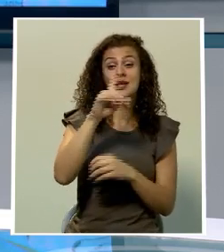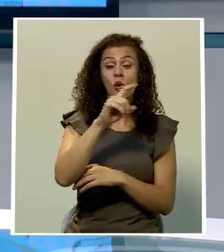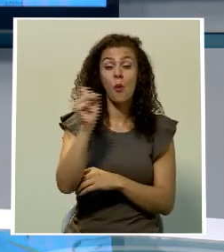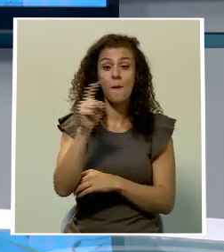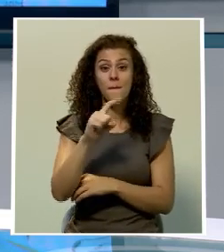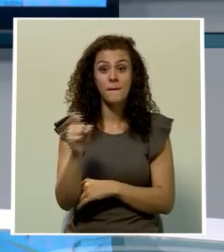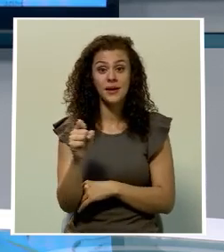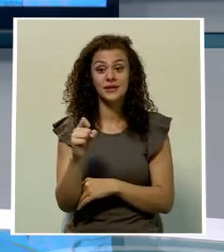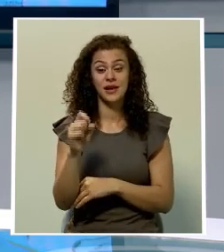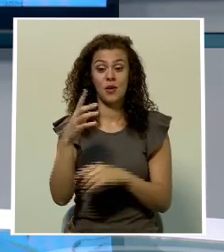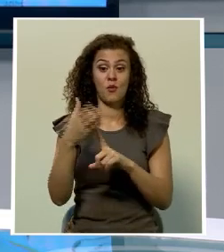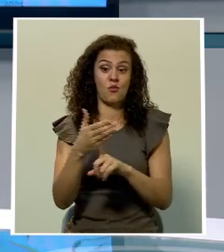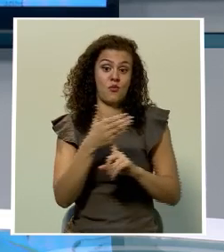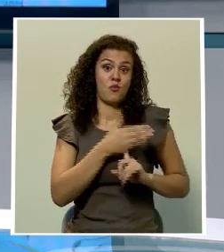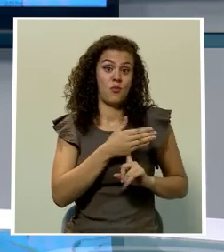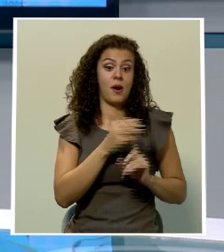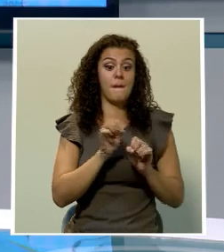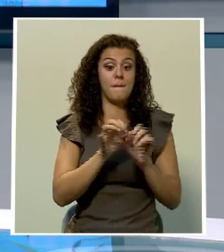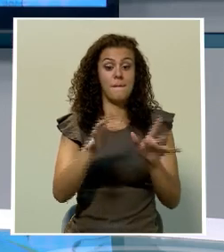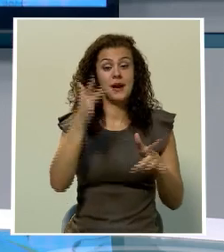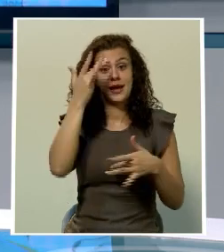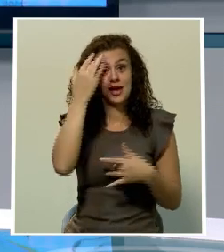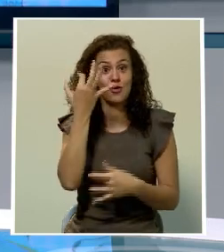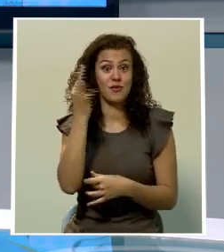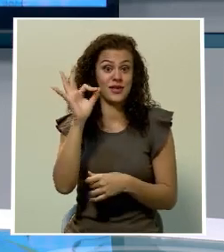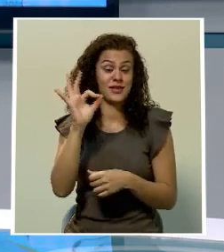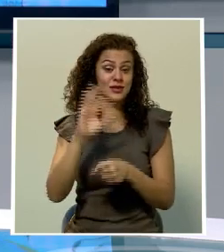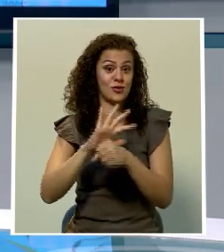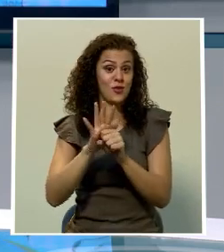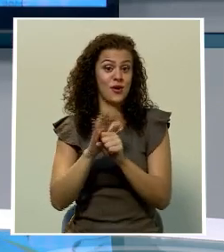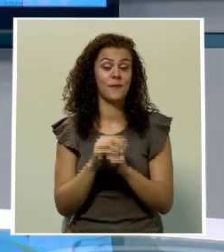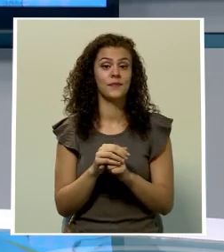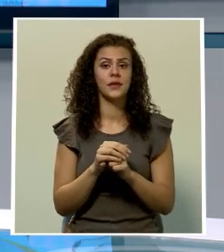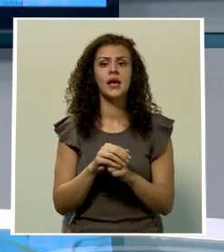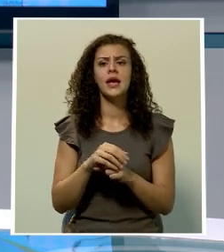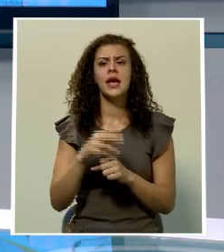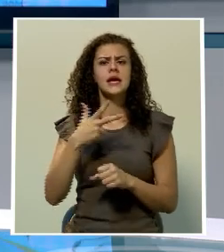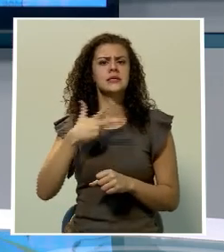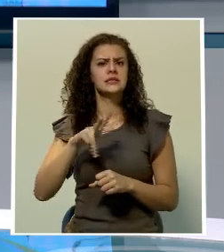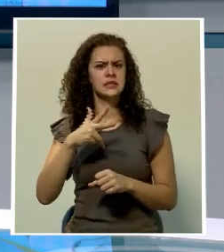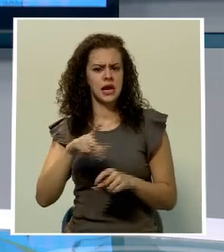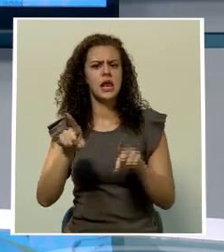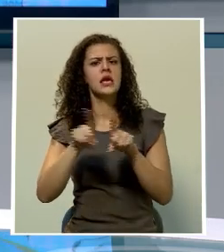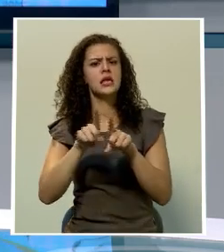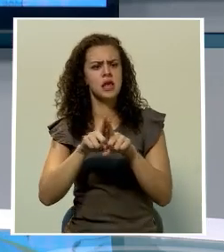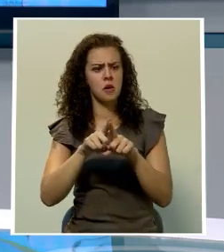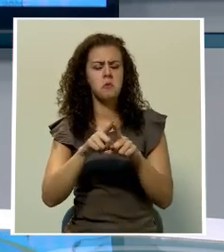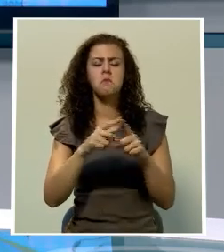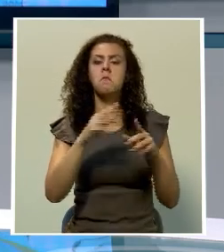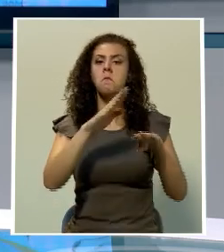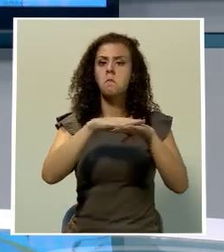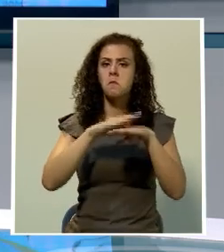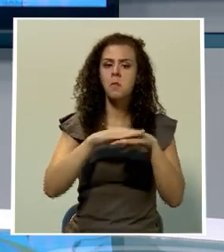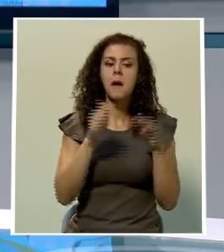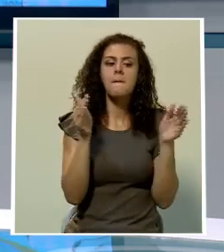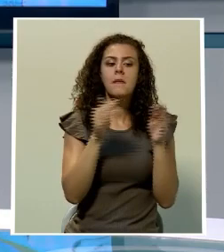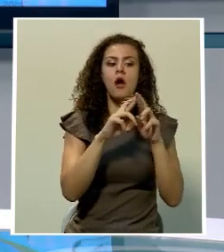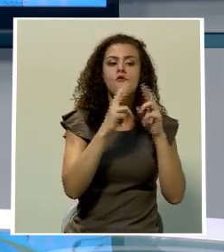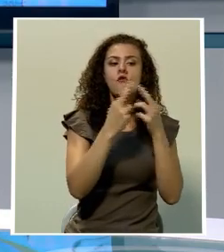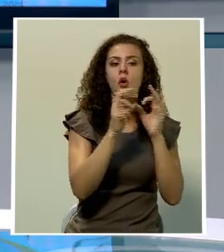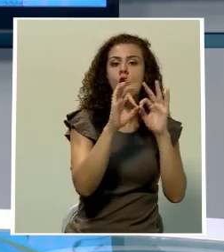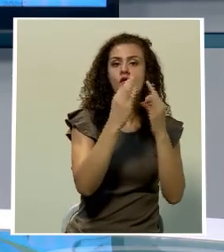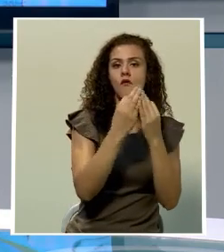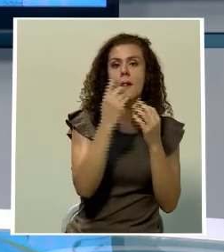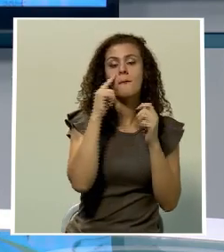de cuarentena por la pandemia de COVID-19, que en Chile también autorizó pequeñas reuniones